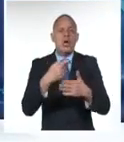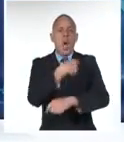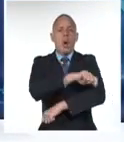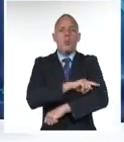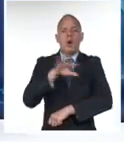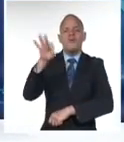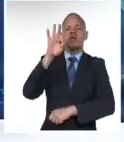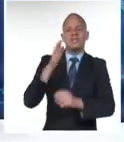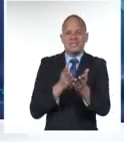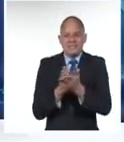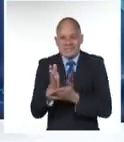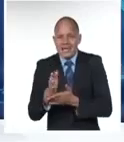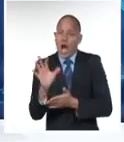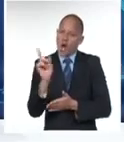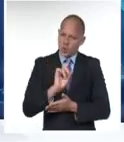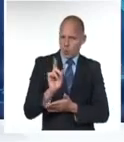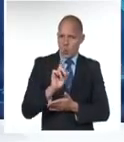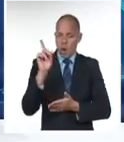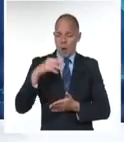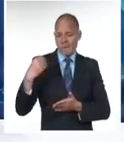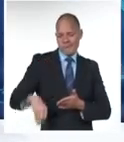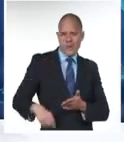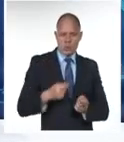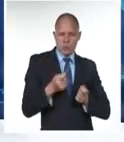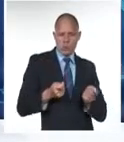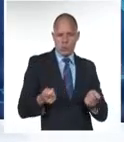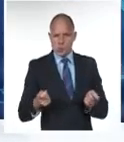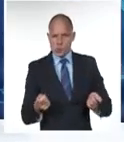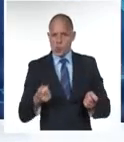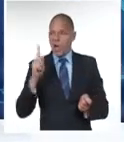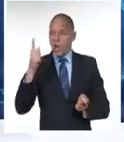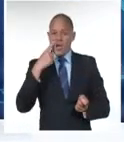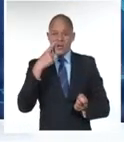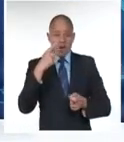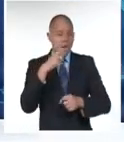tratos discriminatorios, racistas, degradantes y